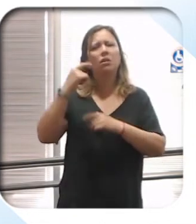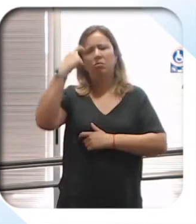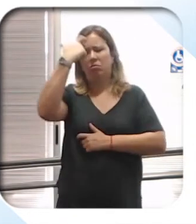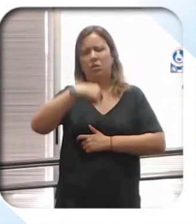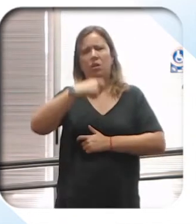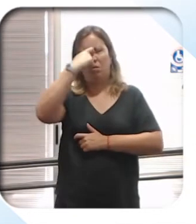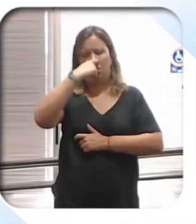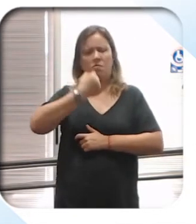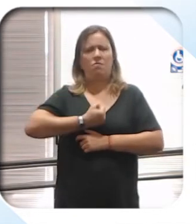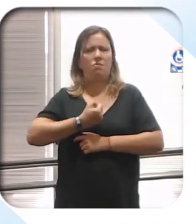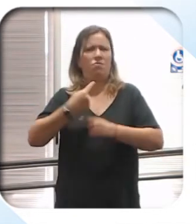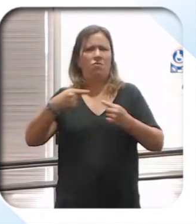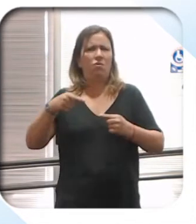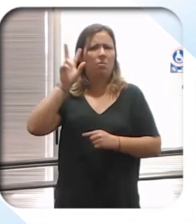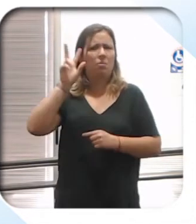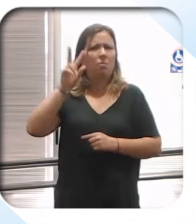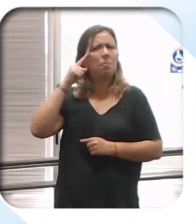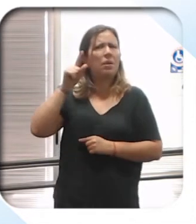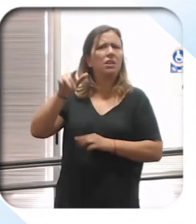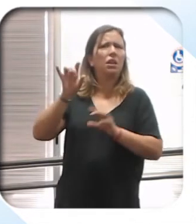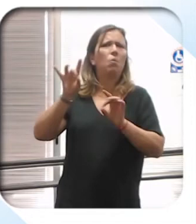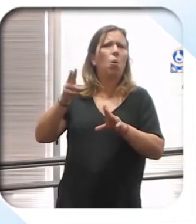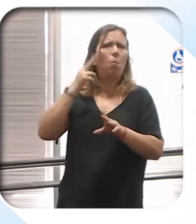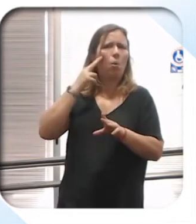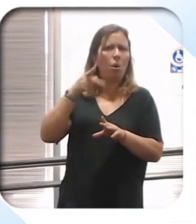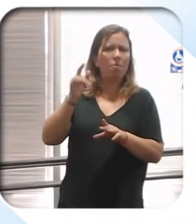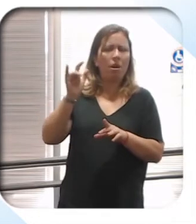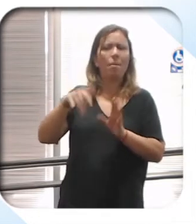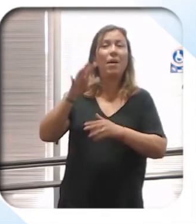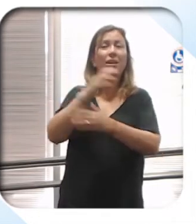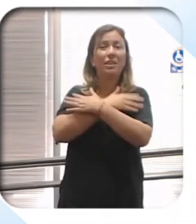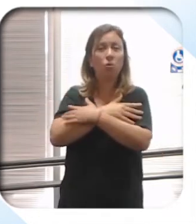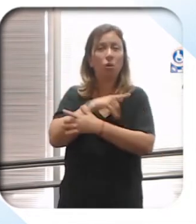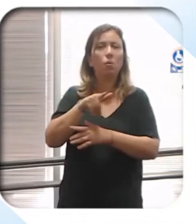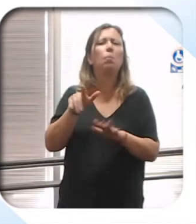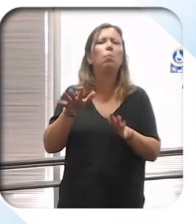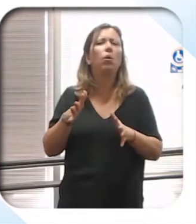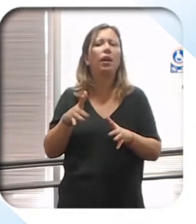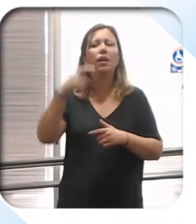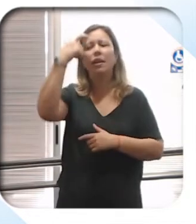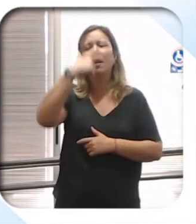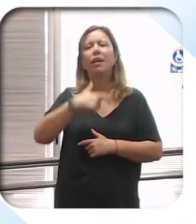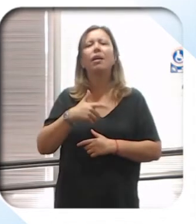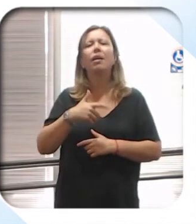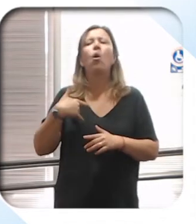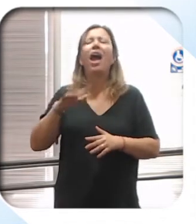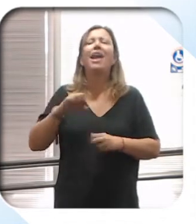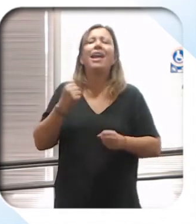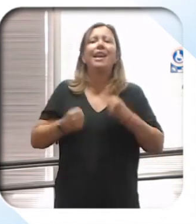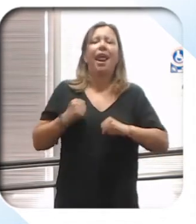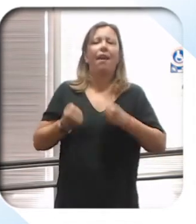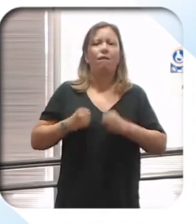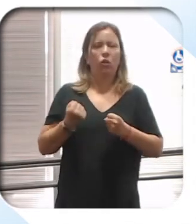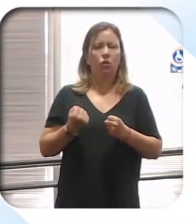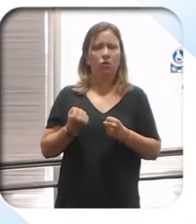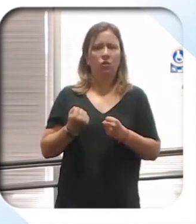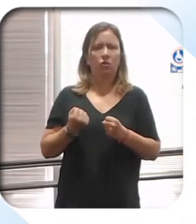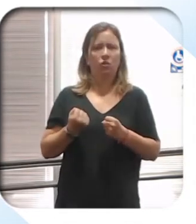del autoejercicio de la función sexual en trastornos del espectro autista es por un trastorno de ansiedad.